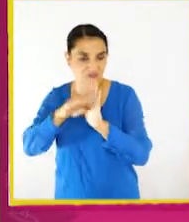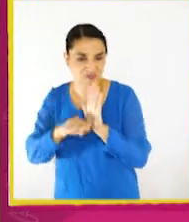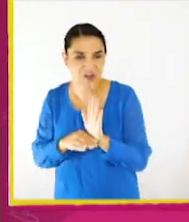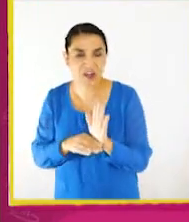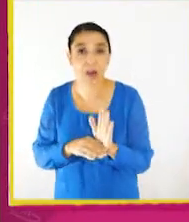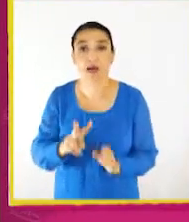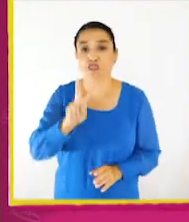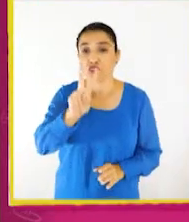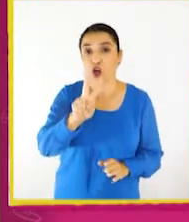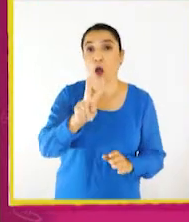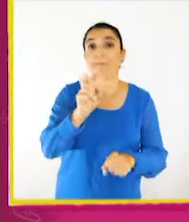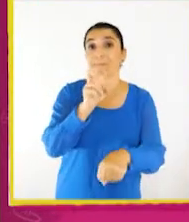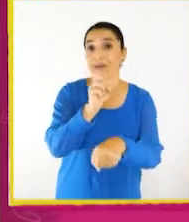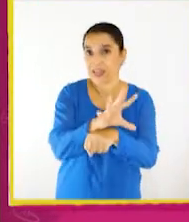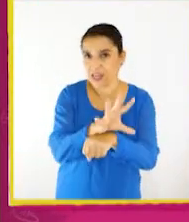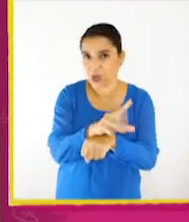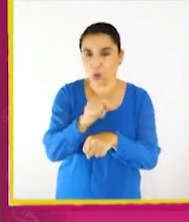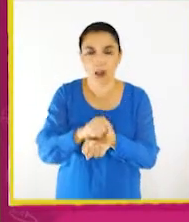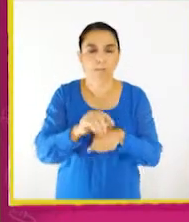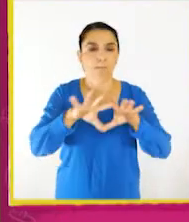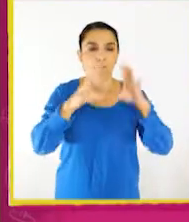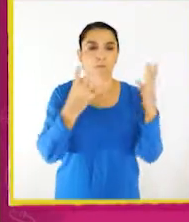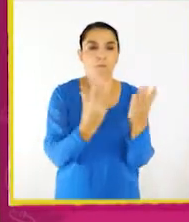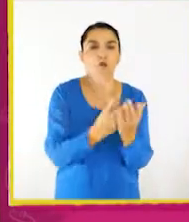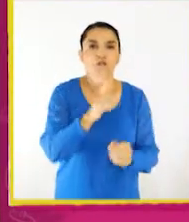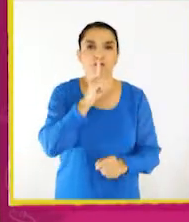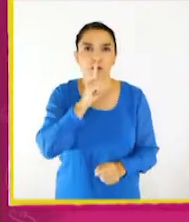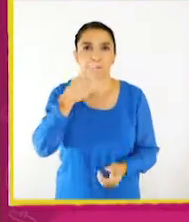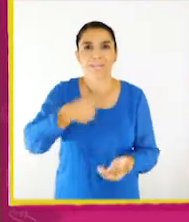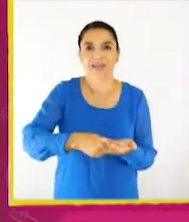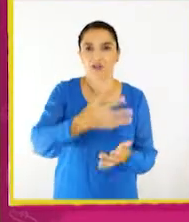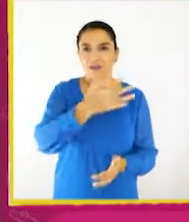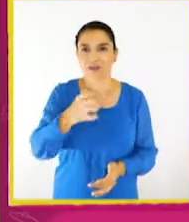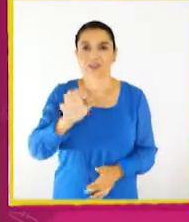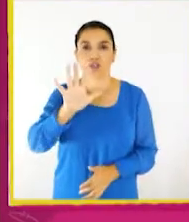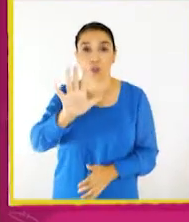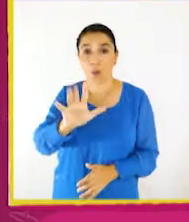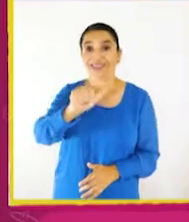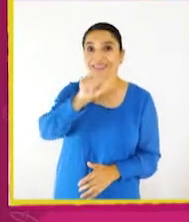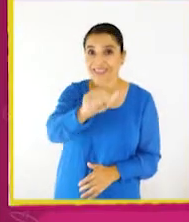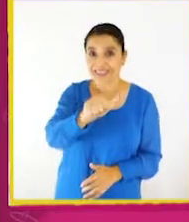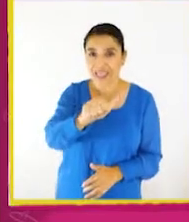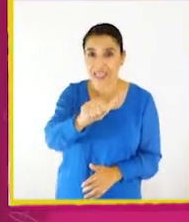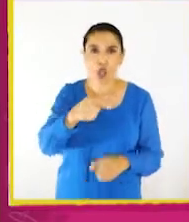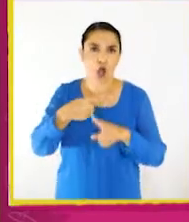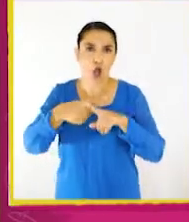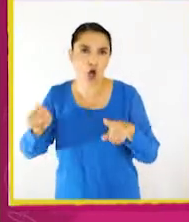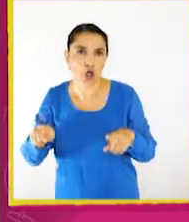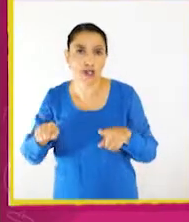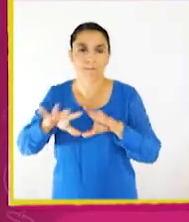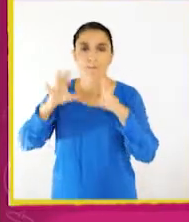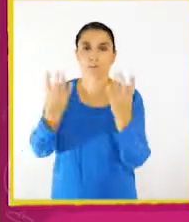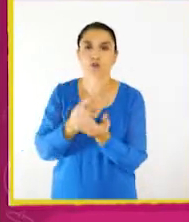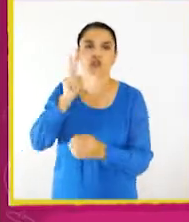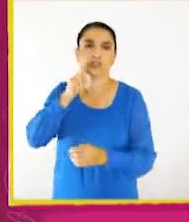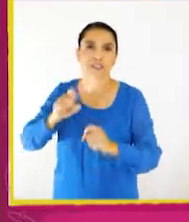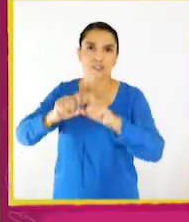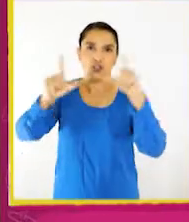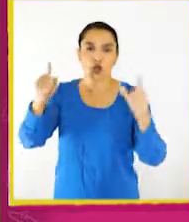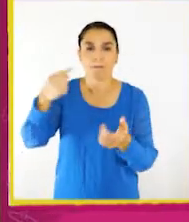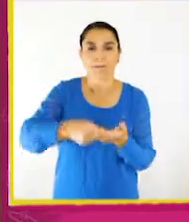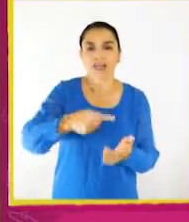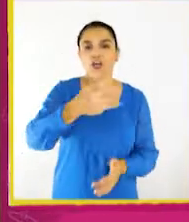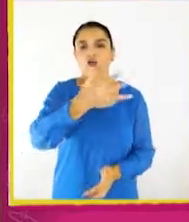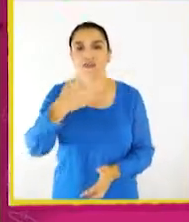televisión. Dos de sus películas, El mundo en silencio de 1956 y El mundo sin sol de